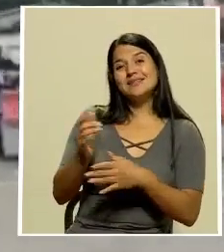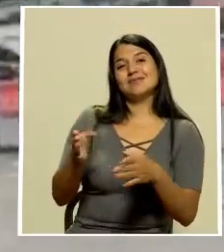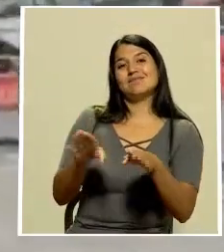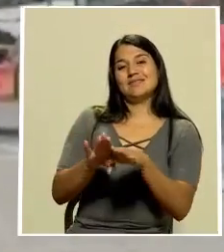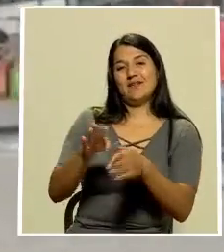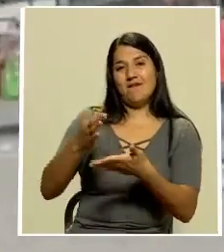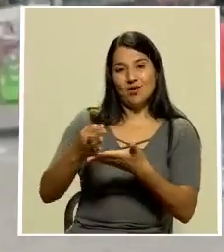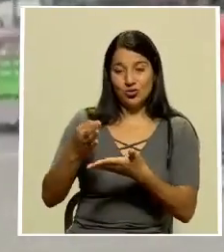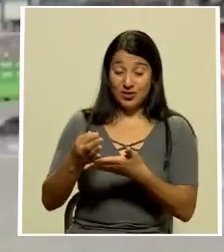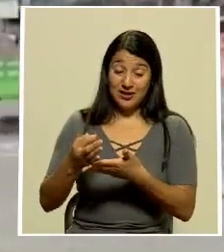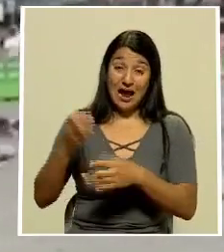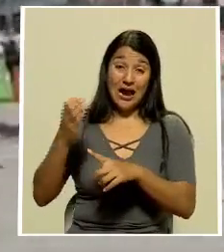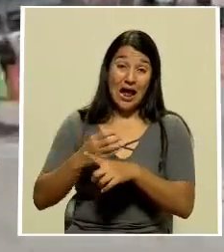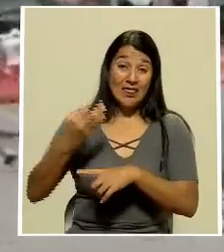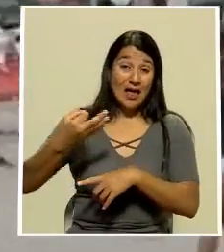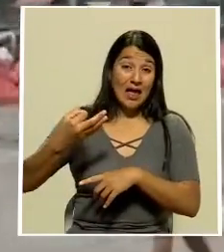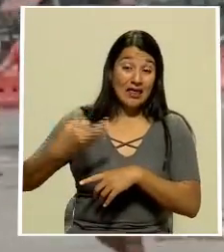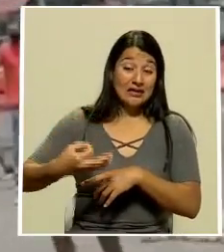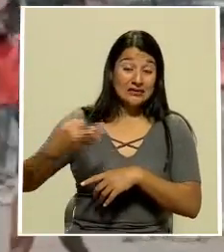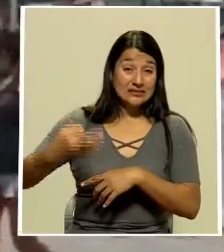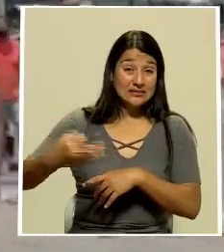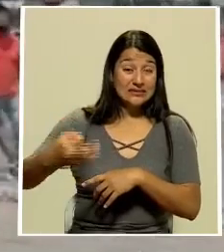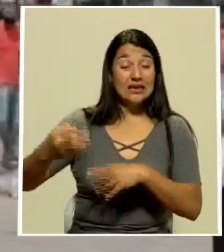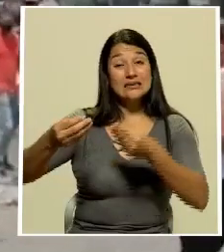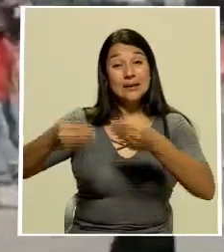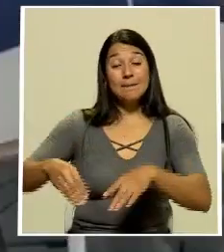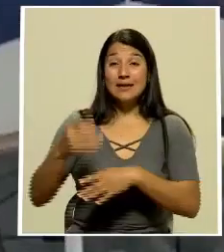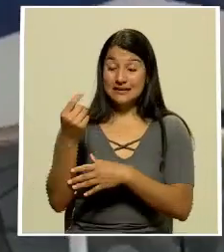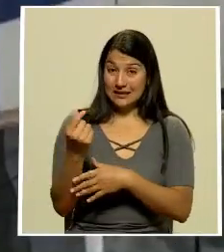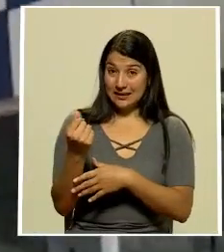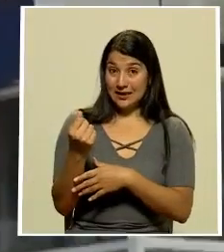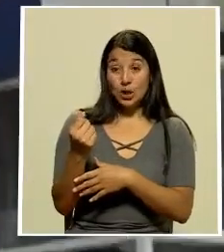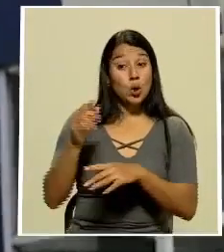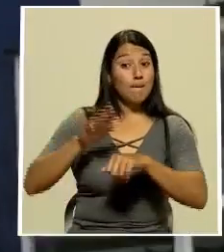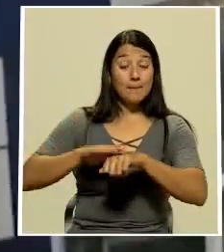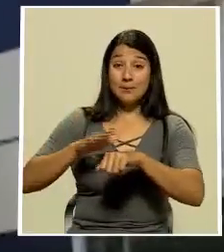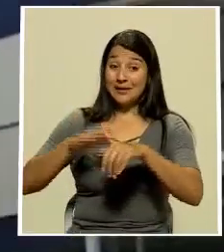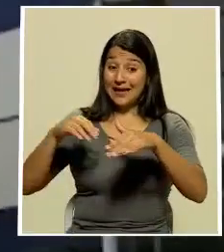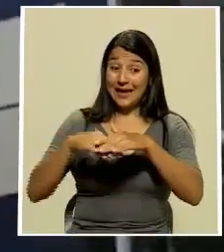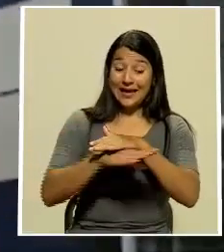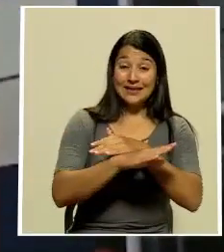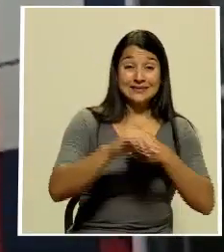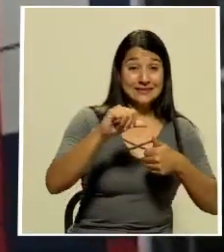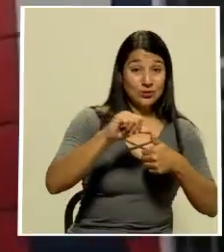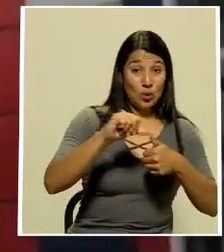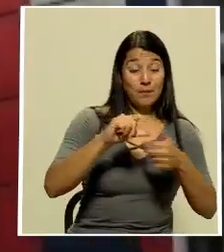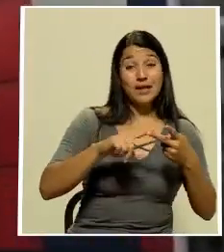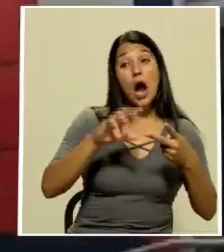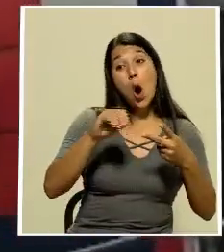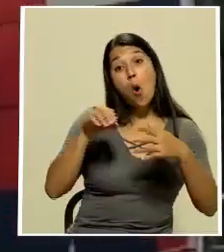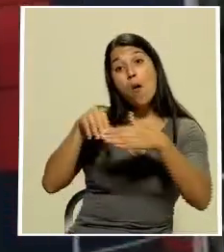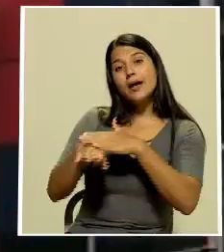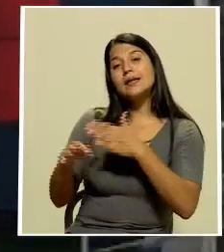se pierde en el tránsito de estos vehículos hacia Centroamérica y también el ingreso de los que están para entrar a